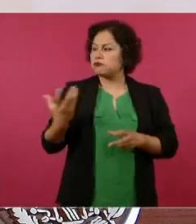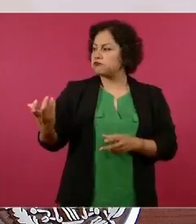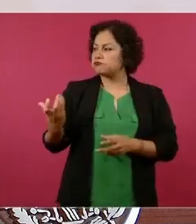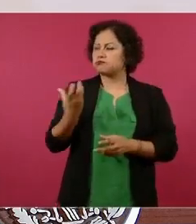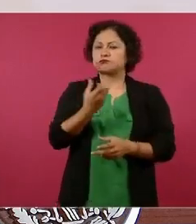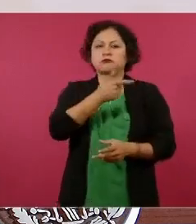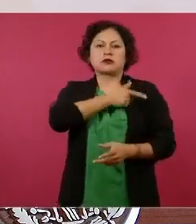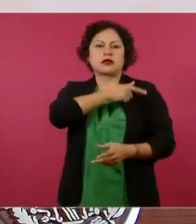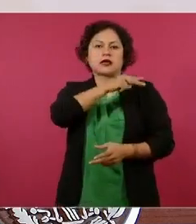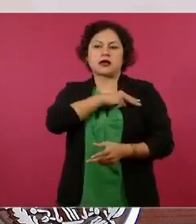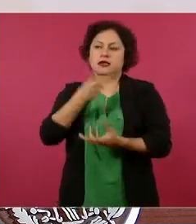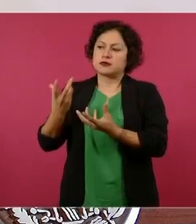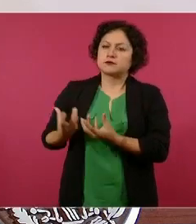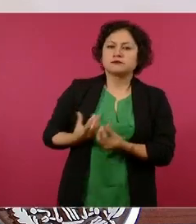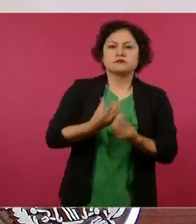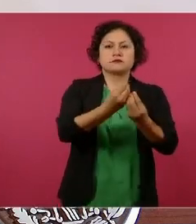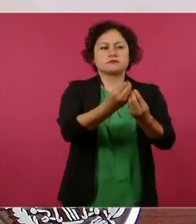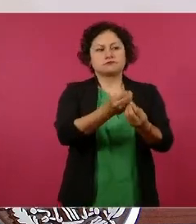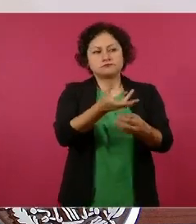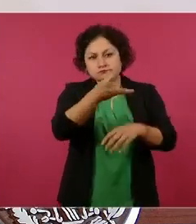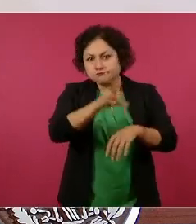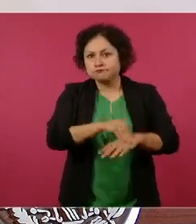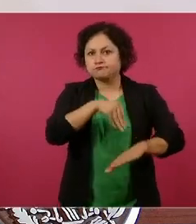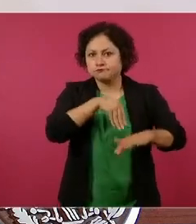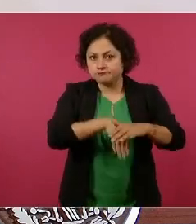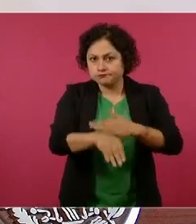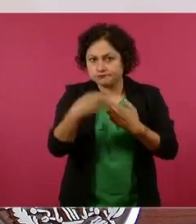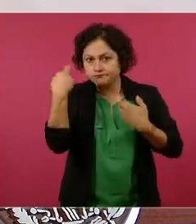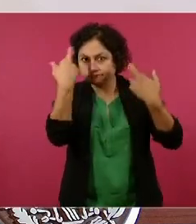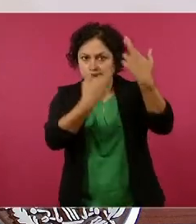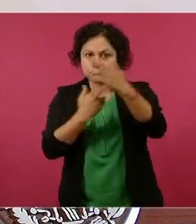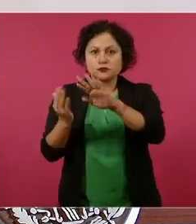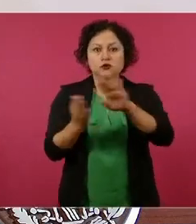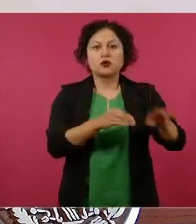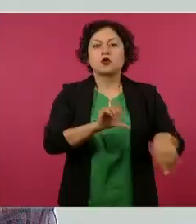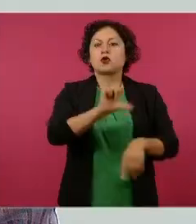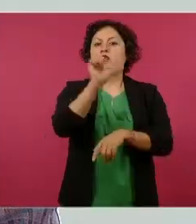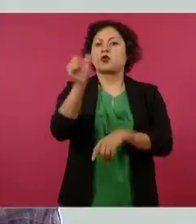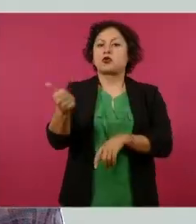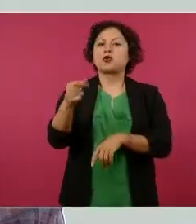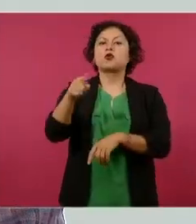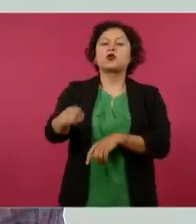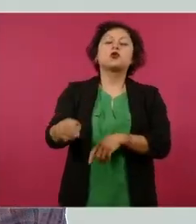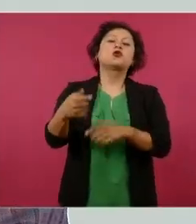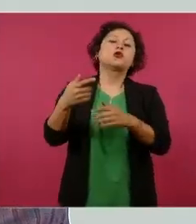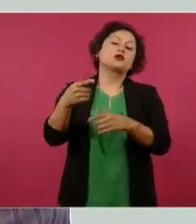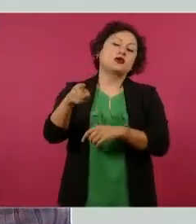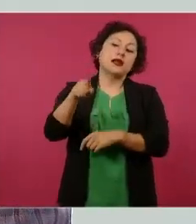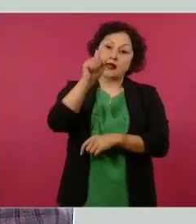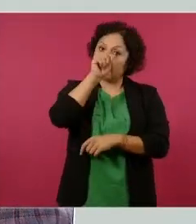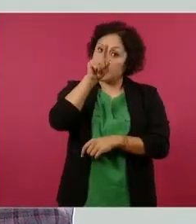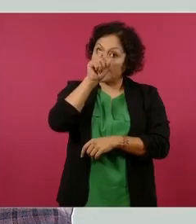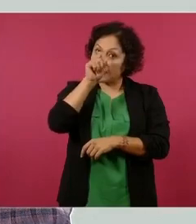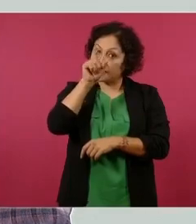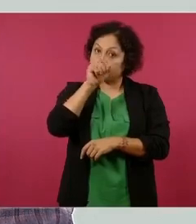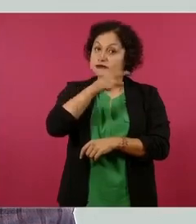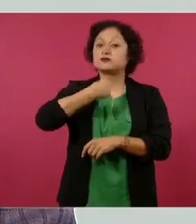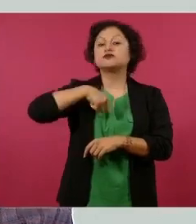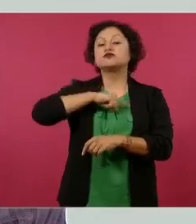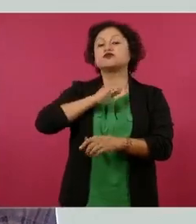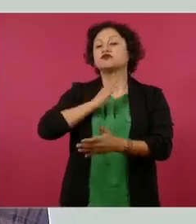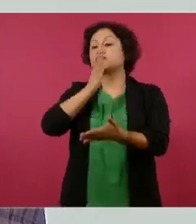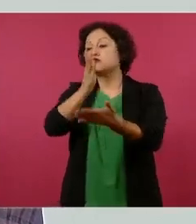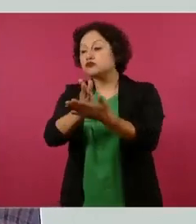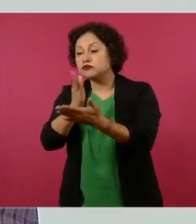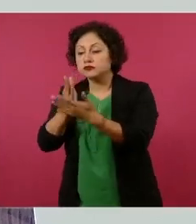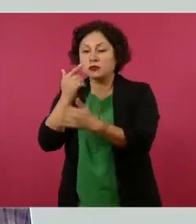hacer nuestro trabajo. Y dos gasolineras en Jalisco presentaron irregularidades al momento de